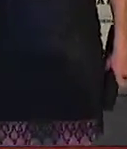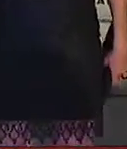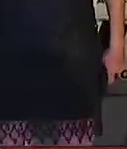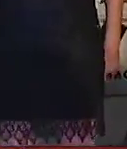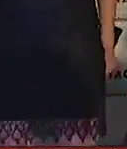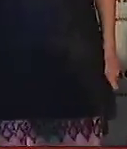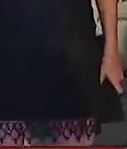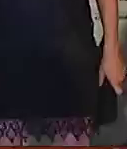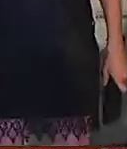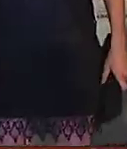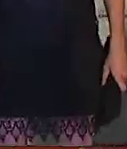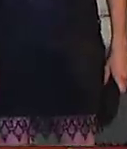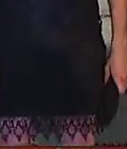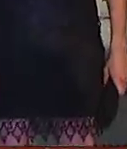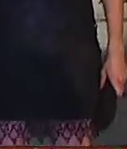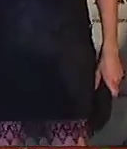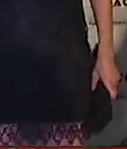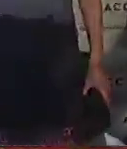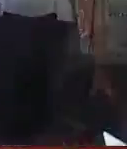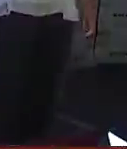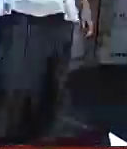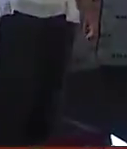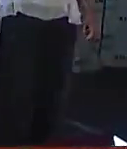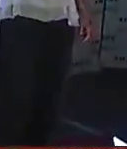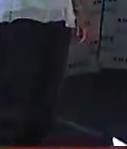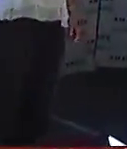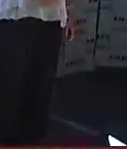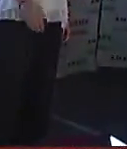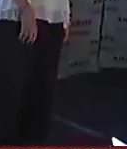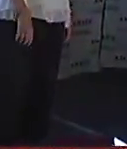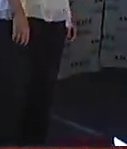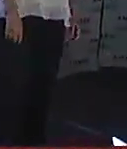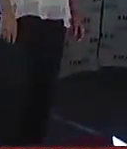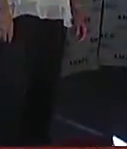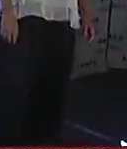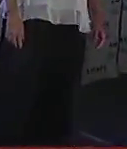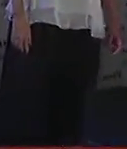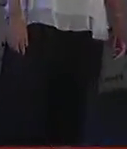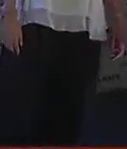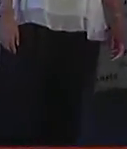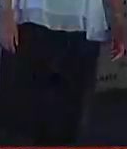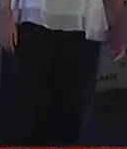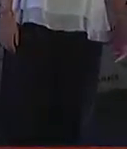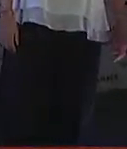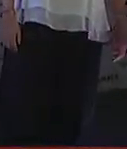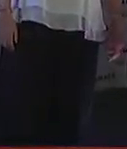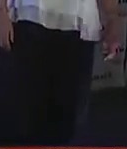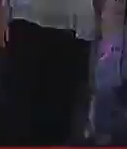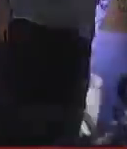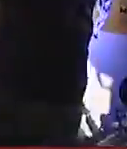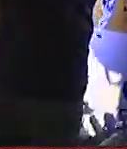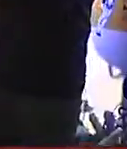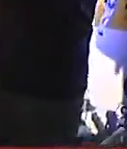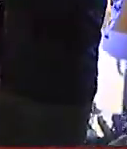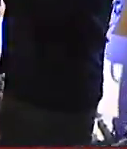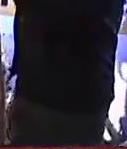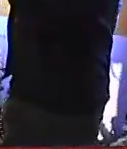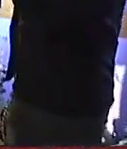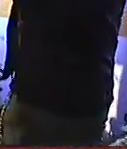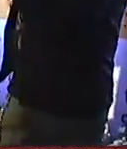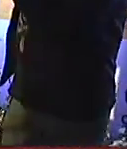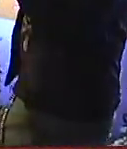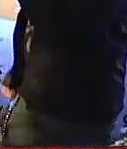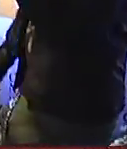Cinematográficas premiará el próximo 28 de mayo en el Auditorio Nacional. Las cintas Gloria de Christian Keller y La Delgada Línea Amarilla